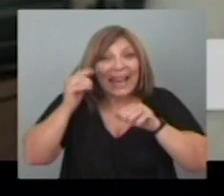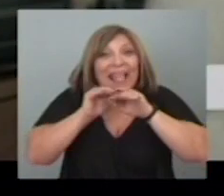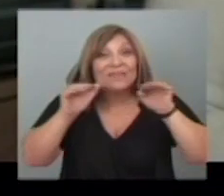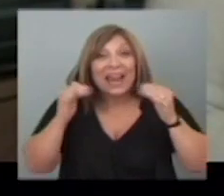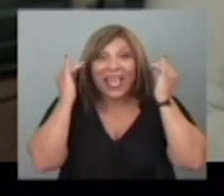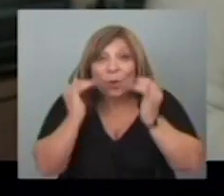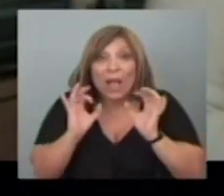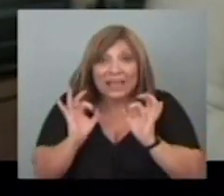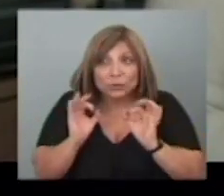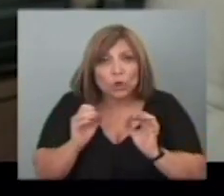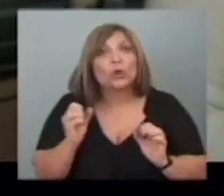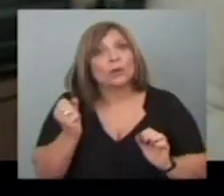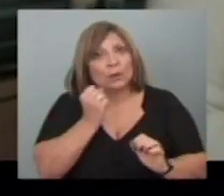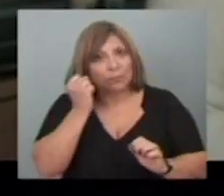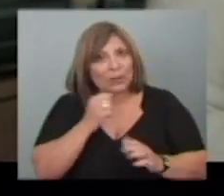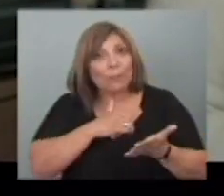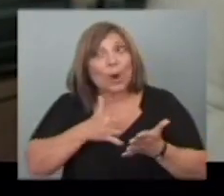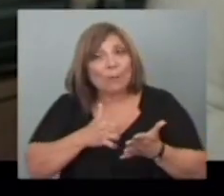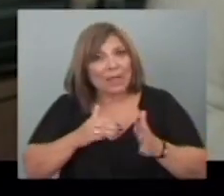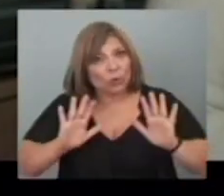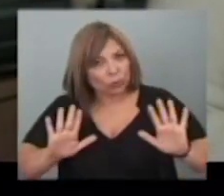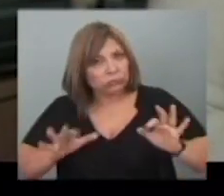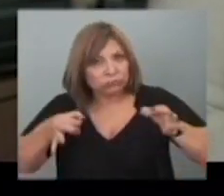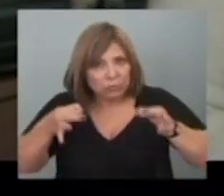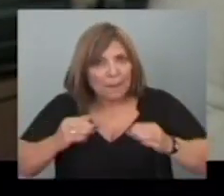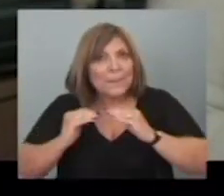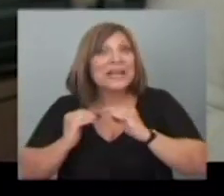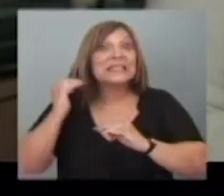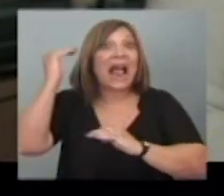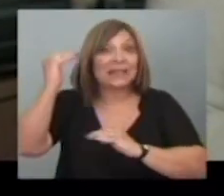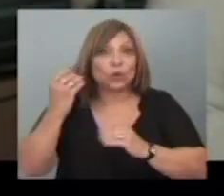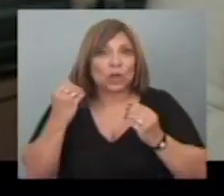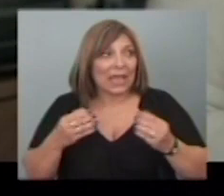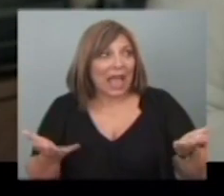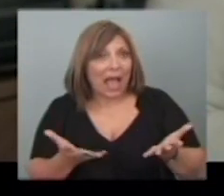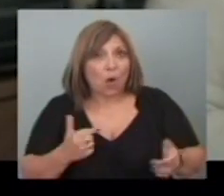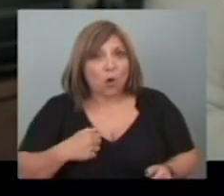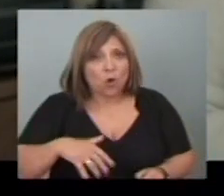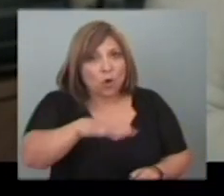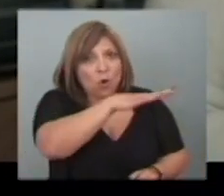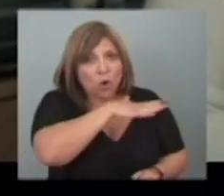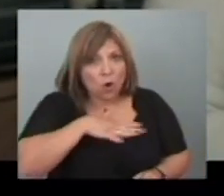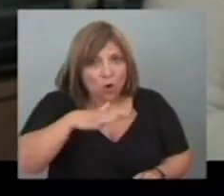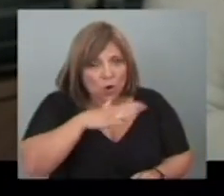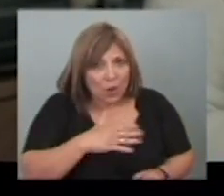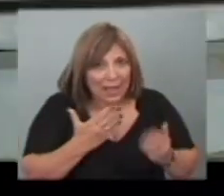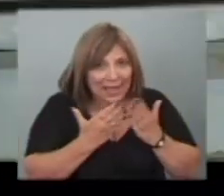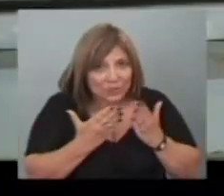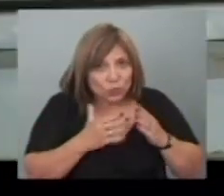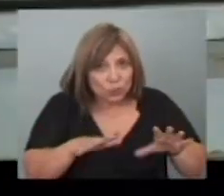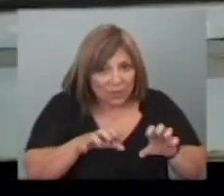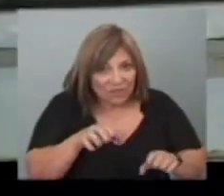educativo promedio importante, más alto que el promedio de la población residente en el